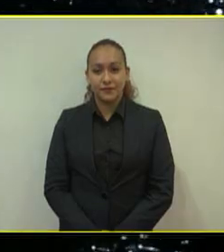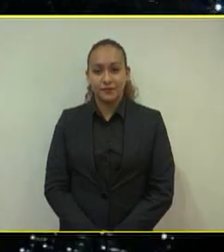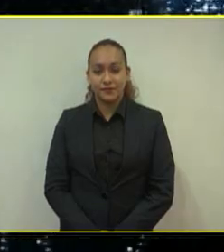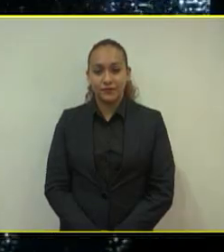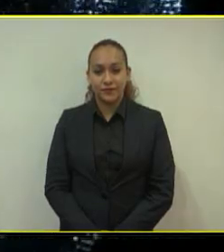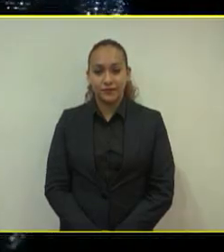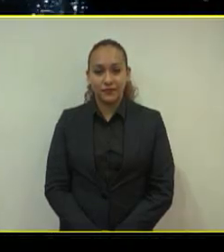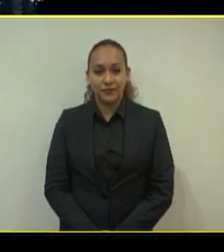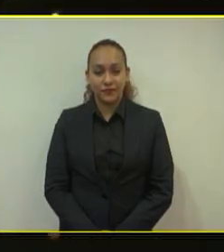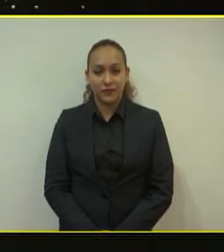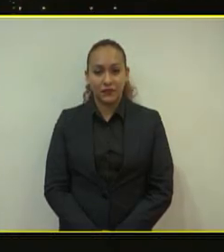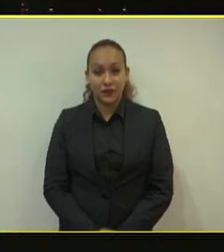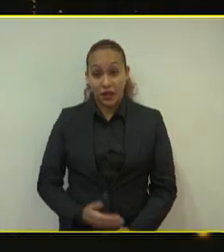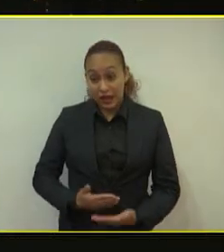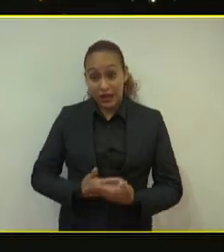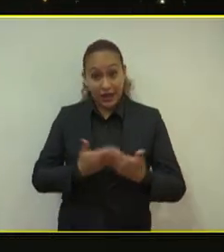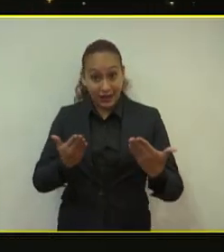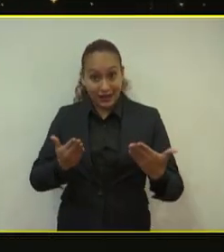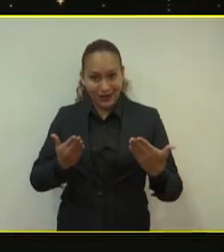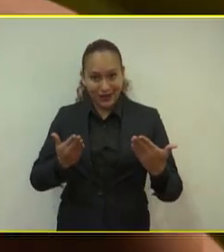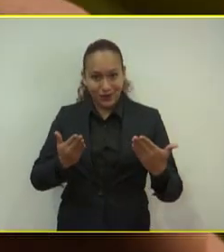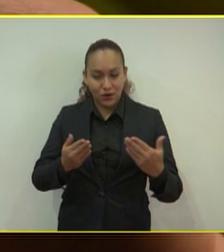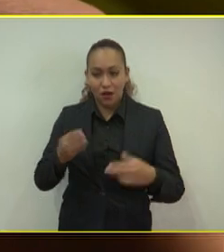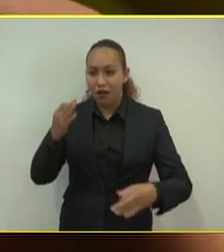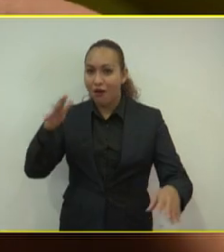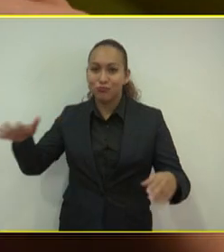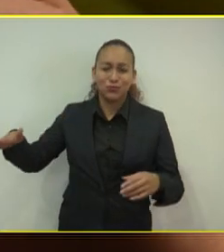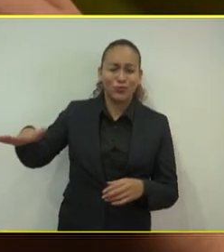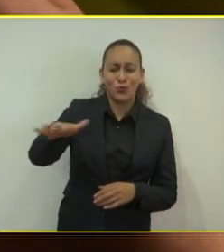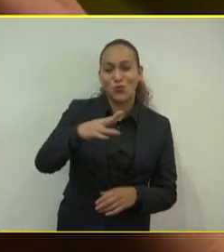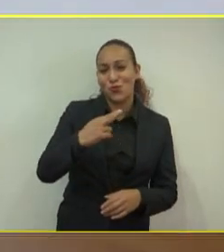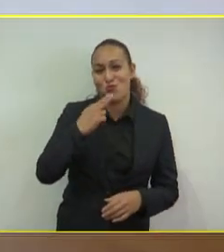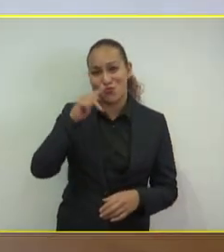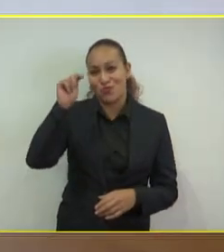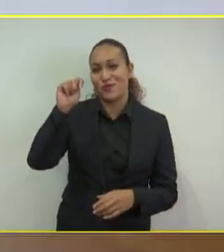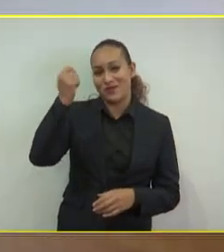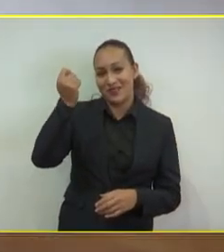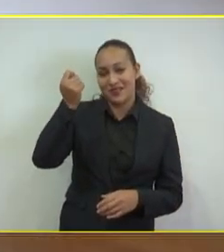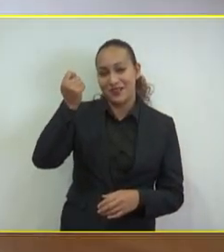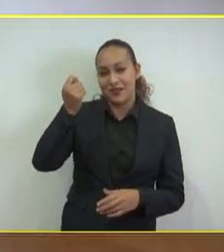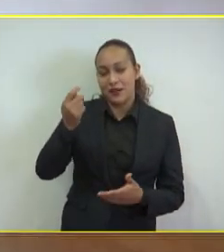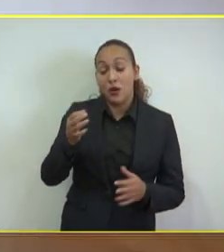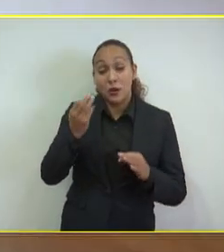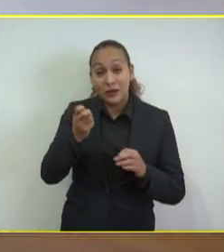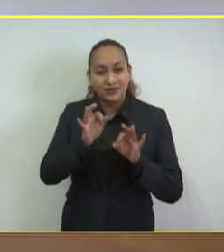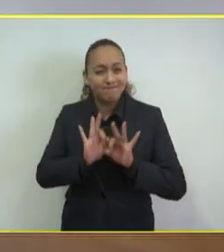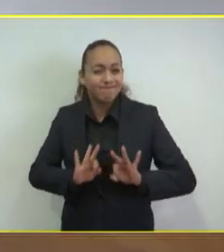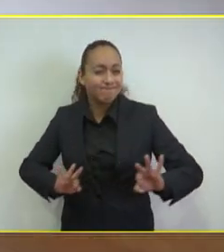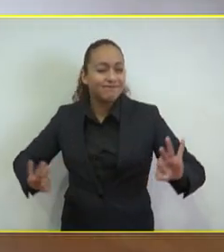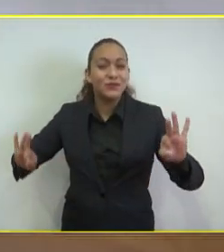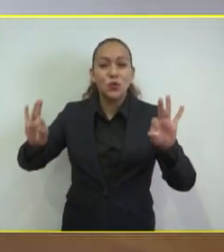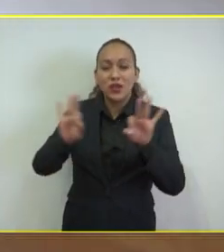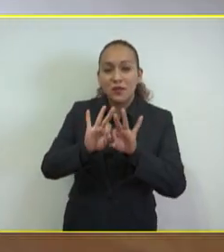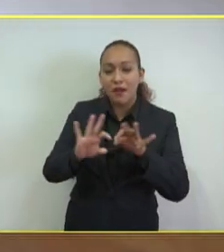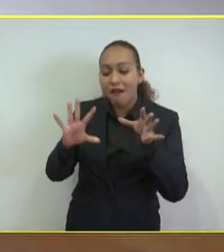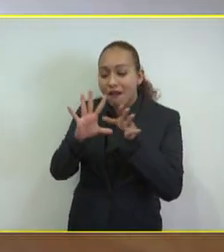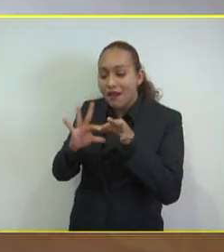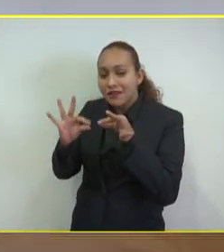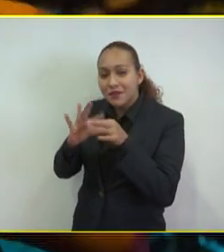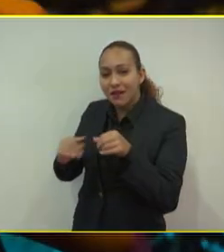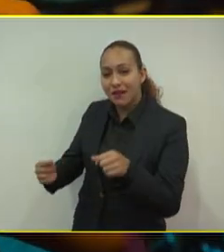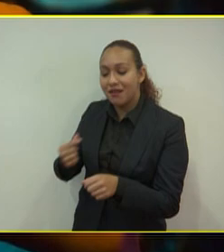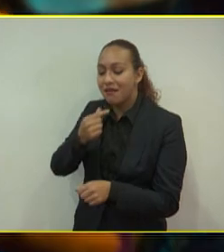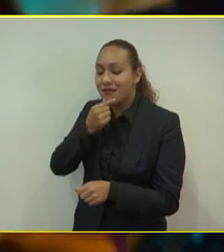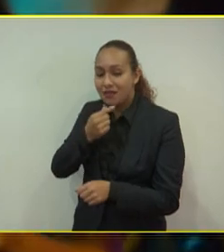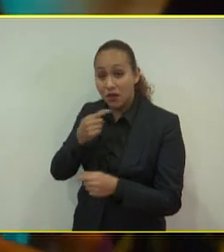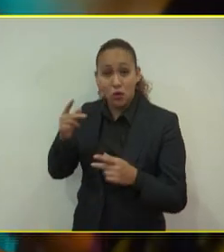En una era digital donde las cantidades de información son enormes y el acceso a esta es inmediato, es de suma importancia redefinir la manera en que los contenidos son